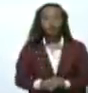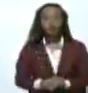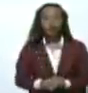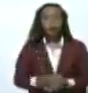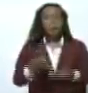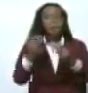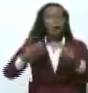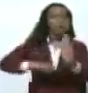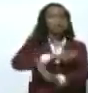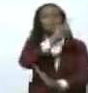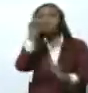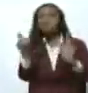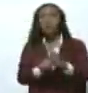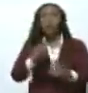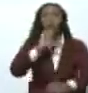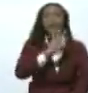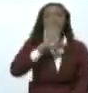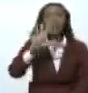para un total del